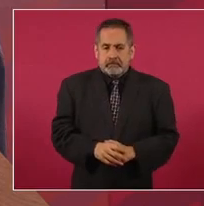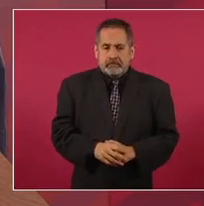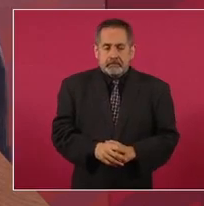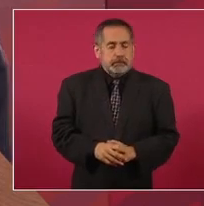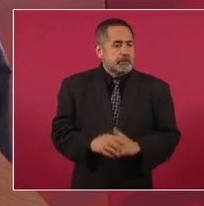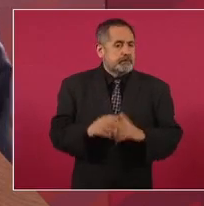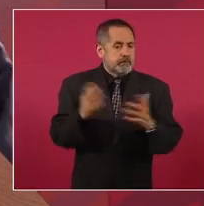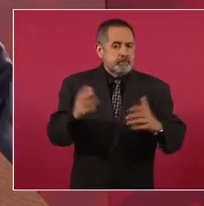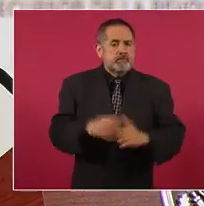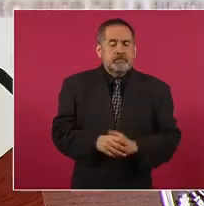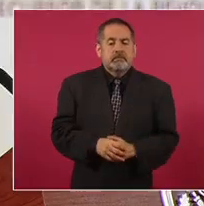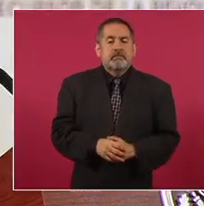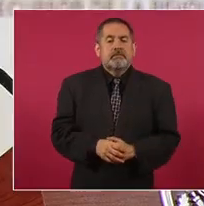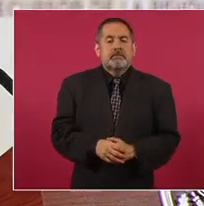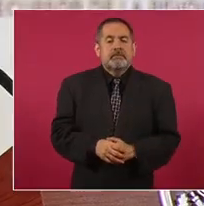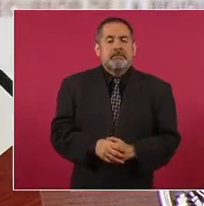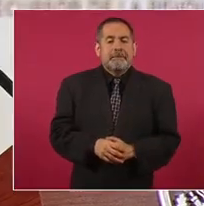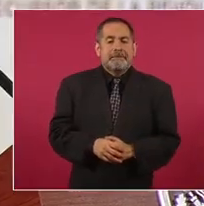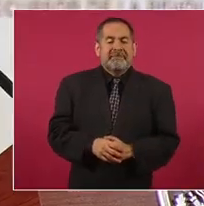entonces,